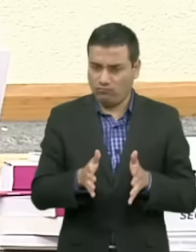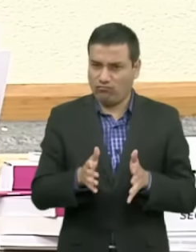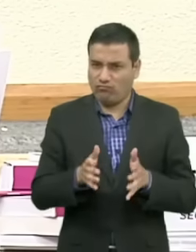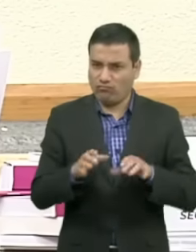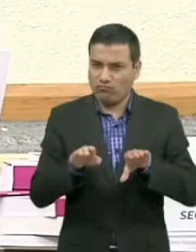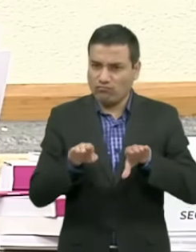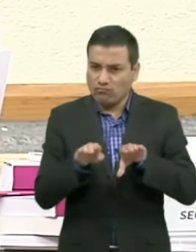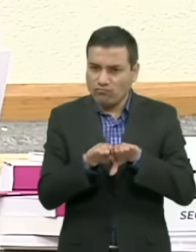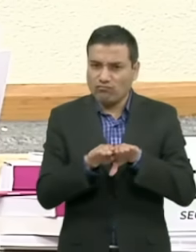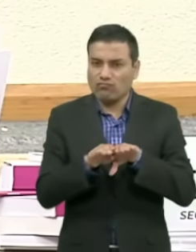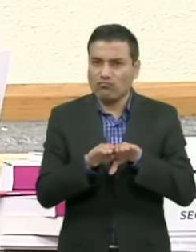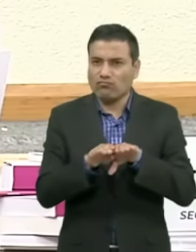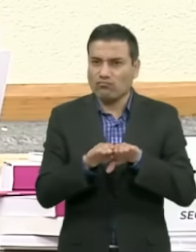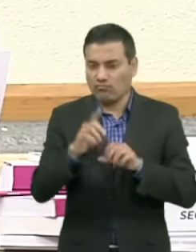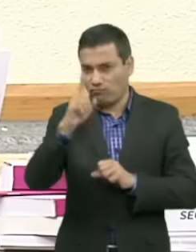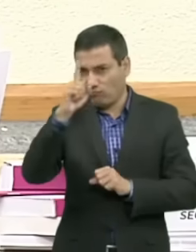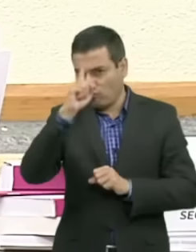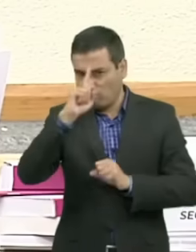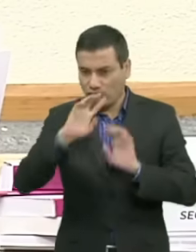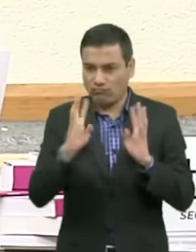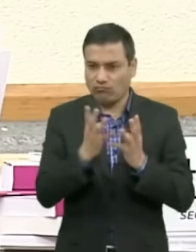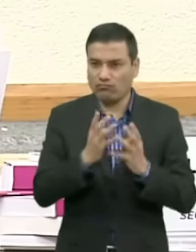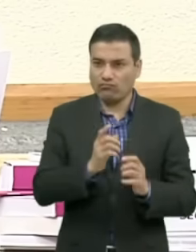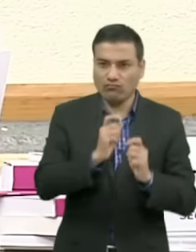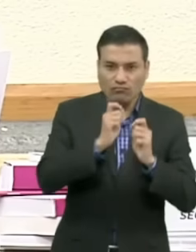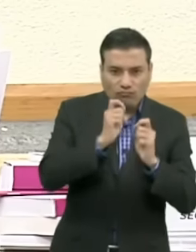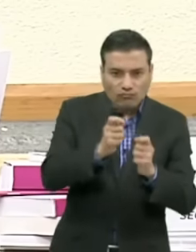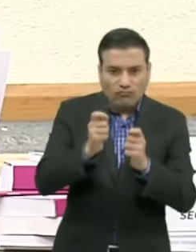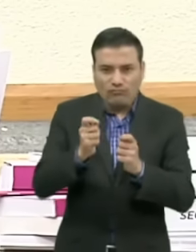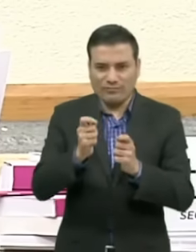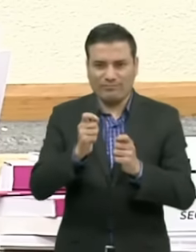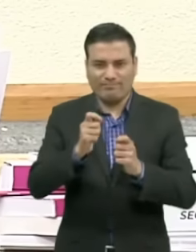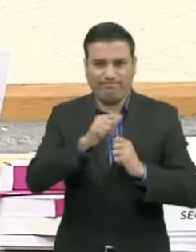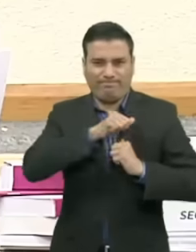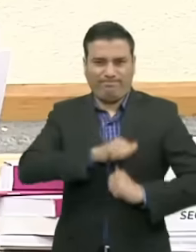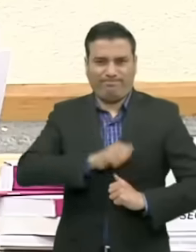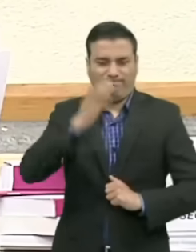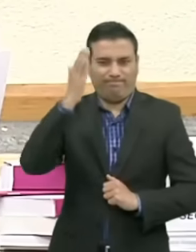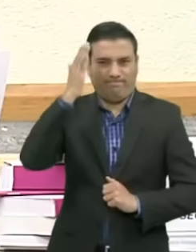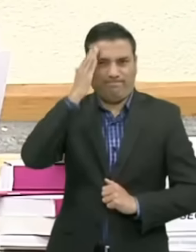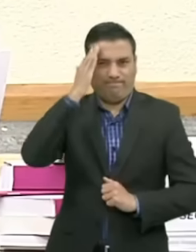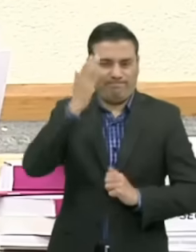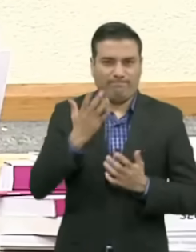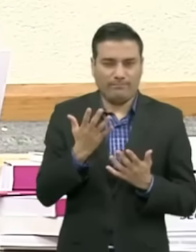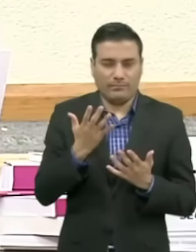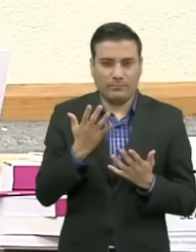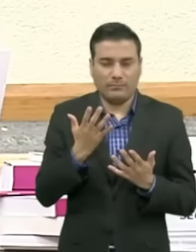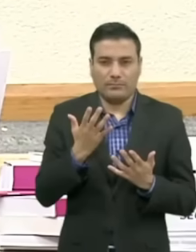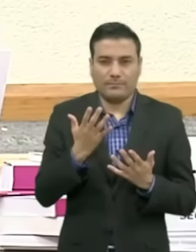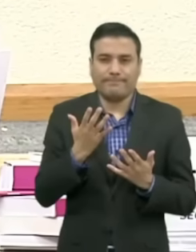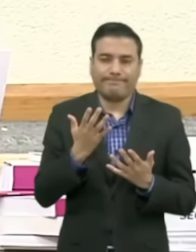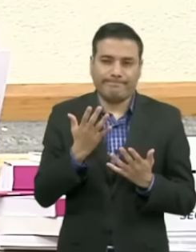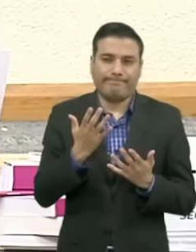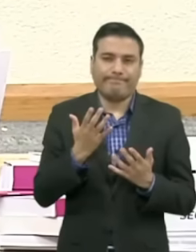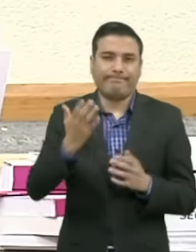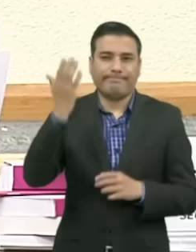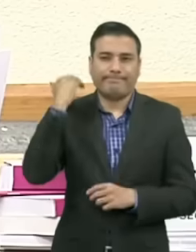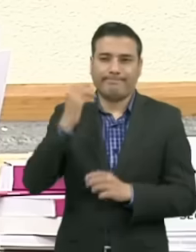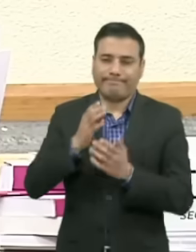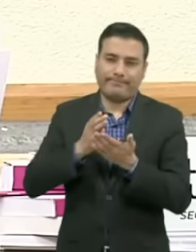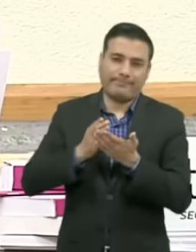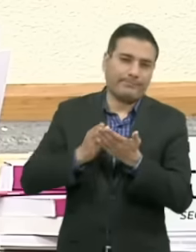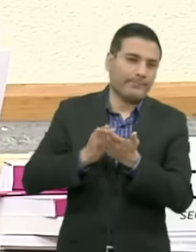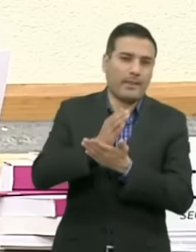permanente designada por el Consejo, y entonces se invadieron las competencias para las encargadurías.